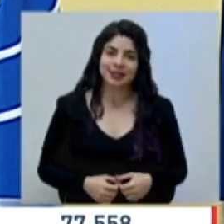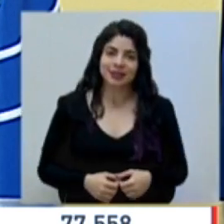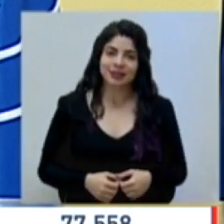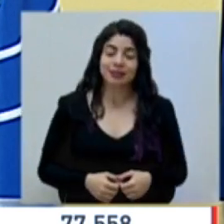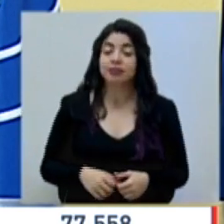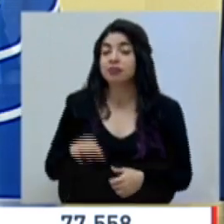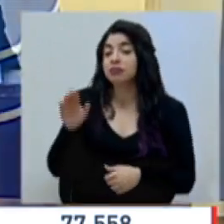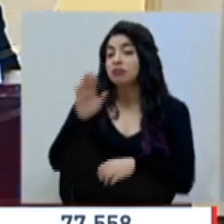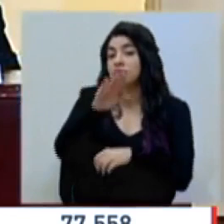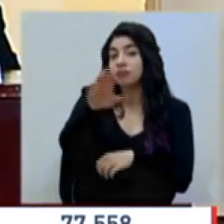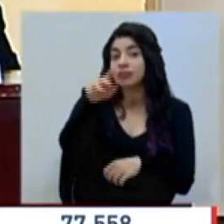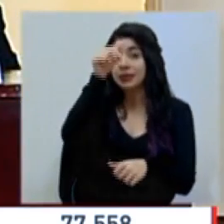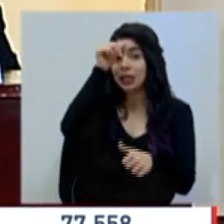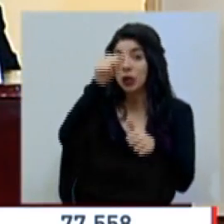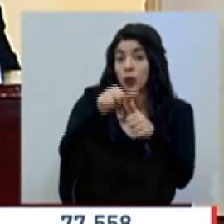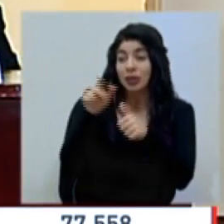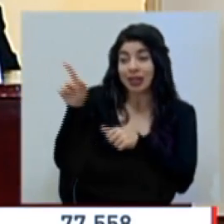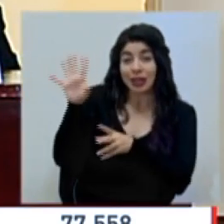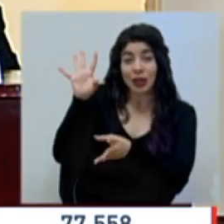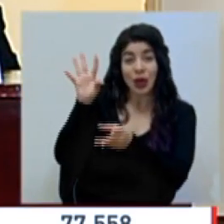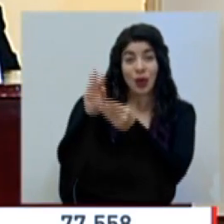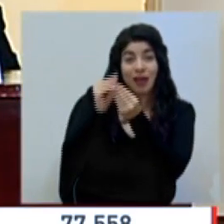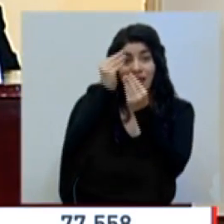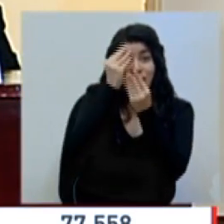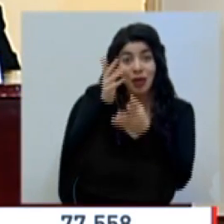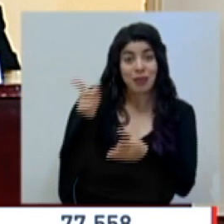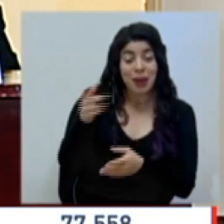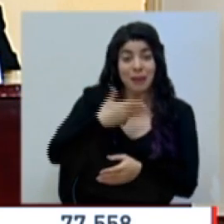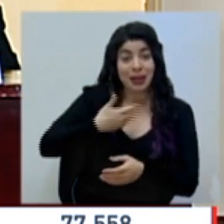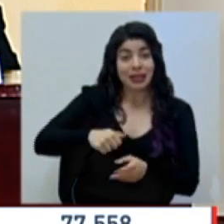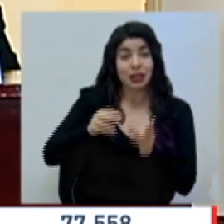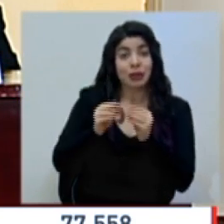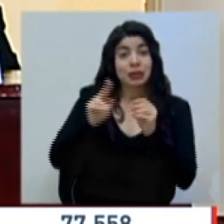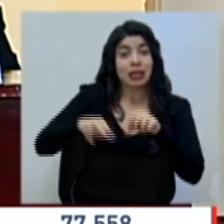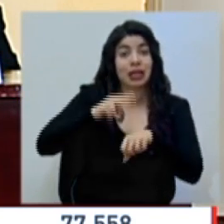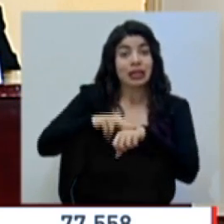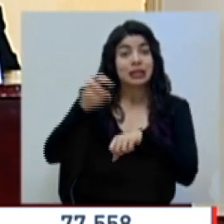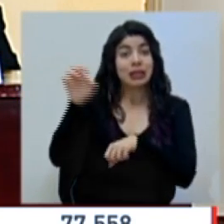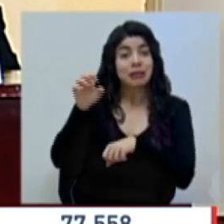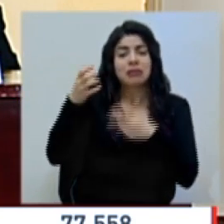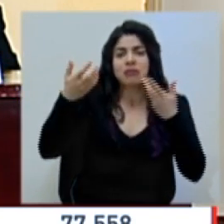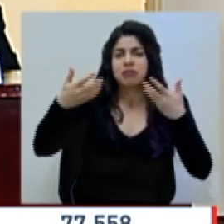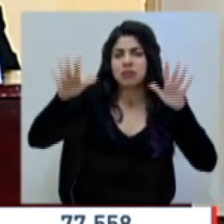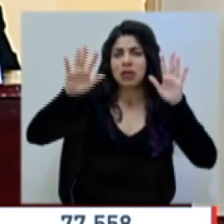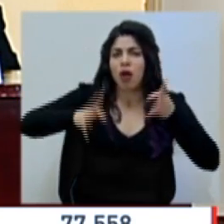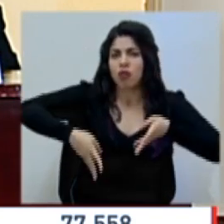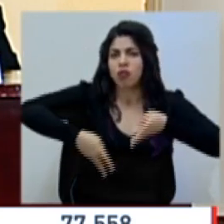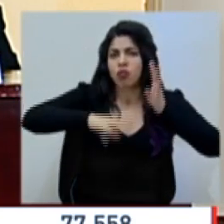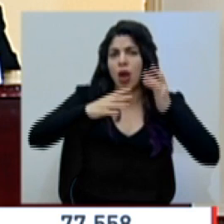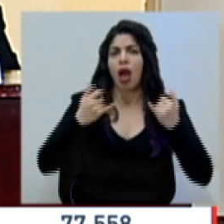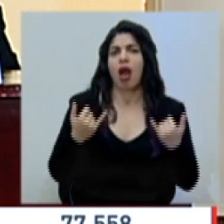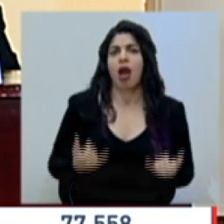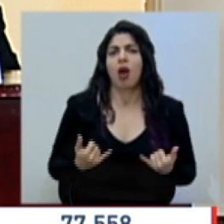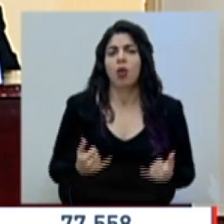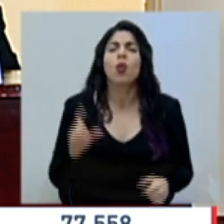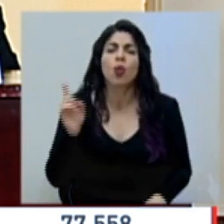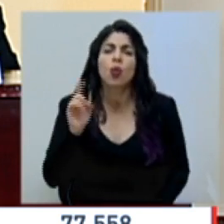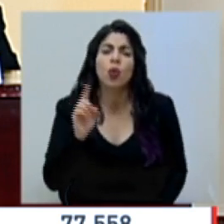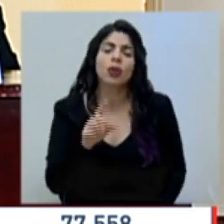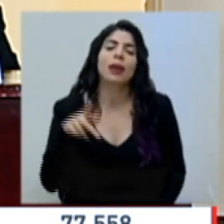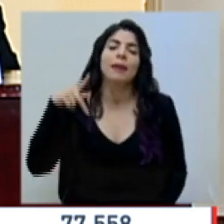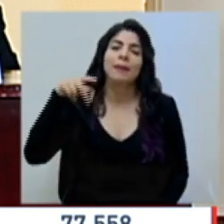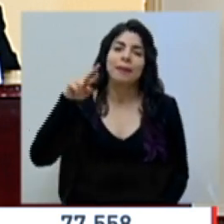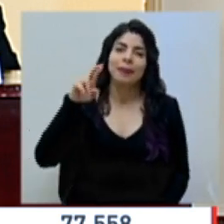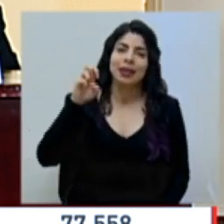Le recordamos que la información ofrecida por el presidente de la Comisión Nacional de Emergencias ya se encuentra actualizada en el sitio